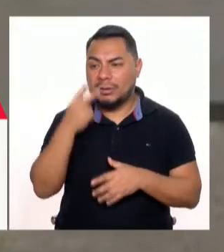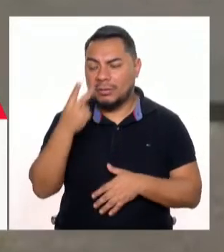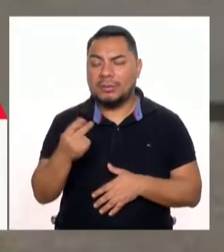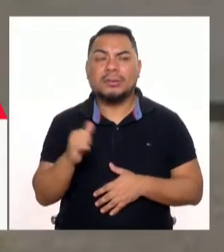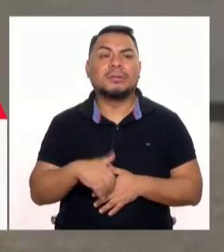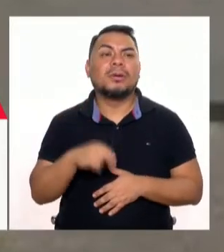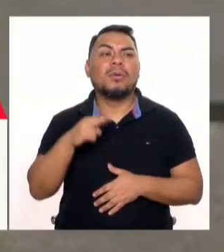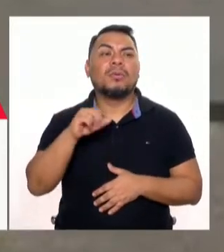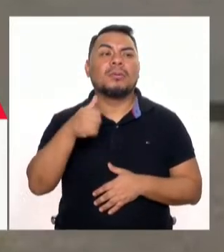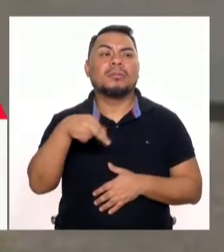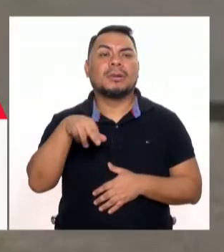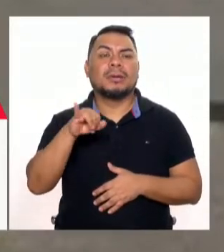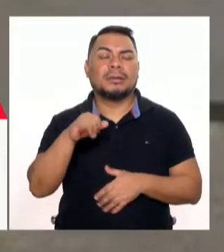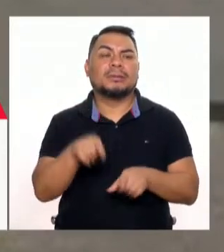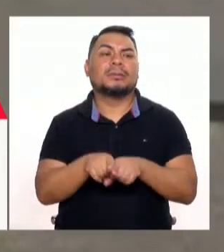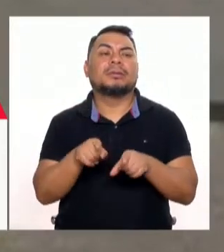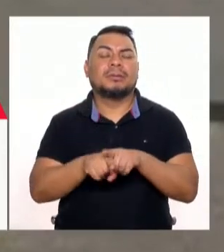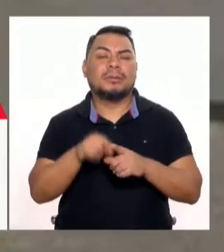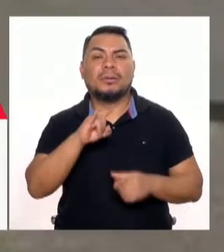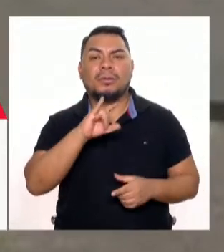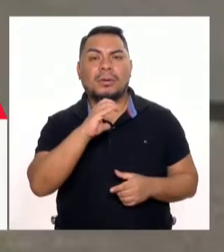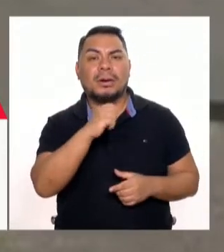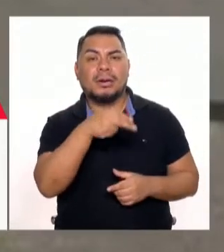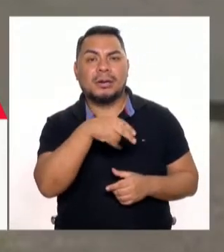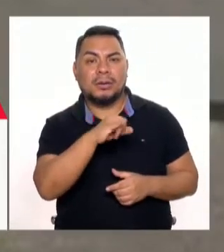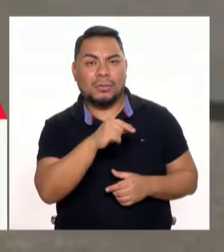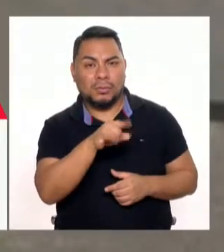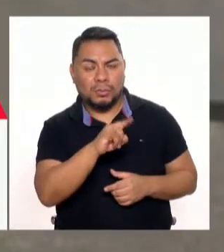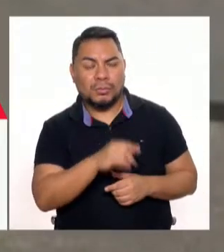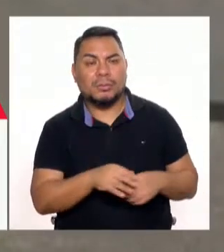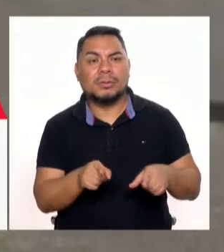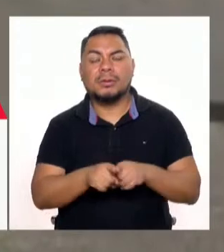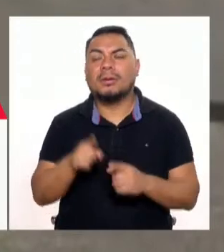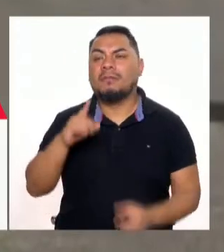umari de ucayaco luchando